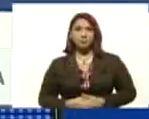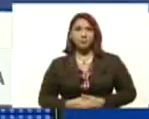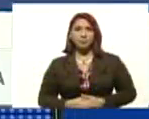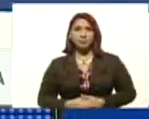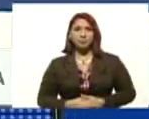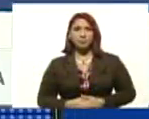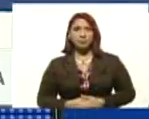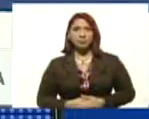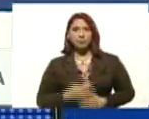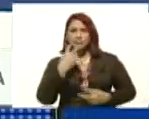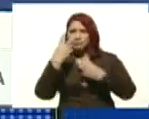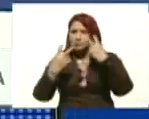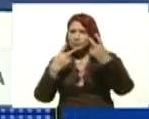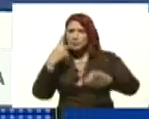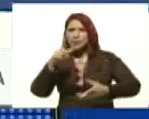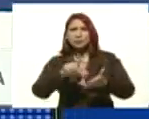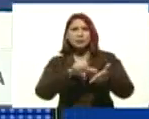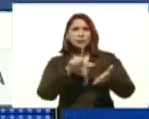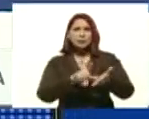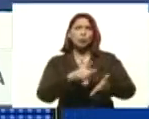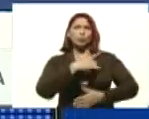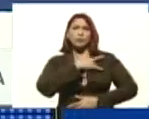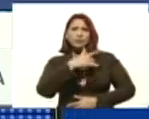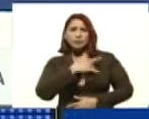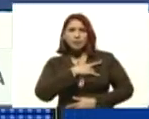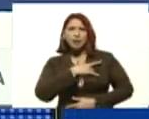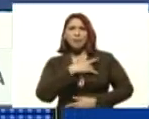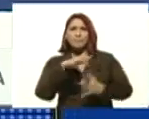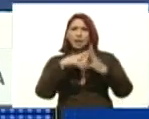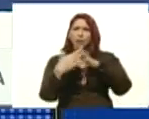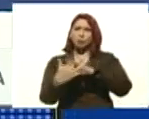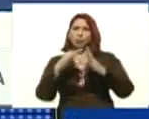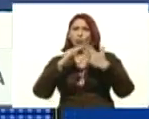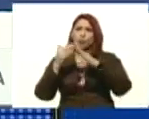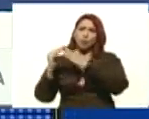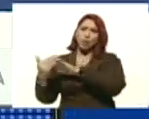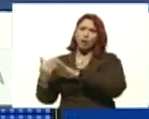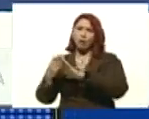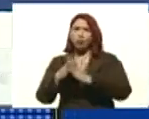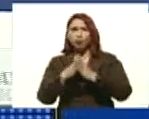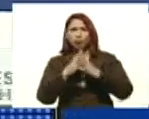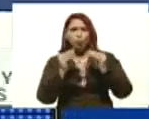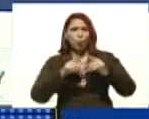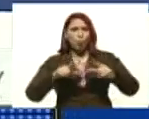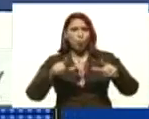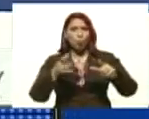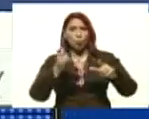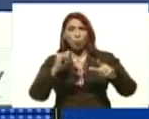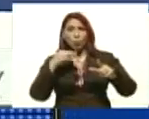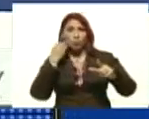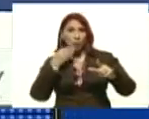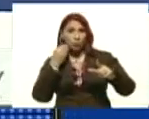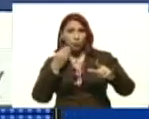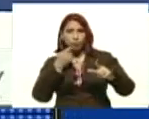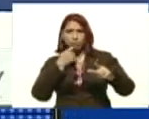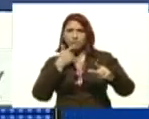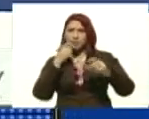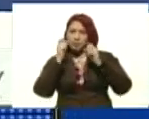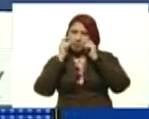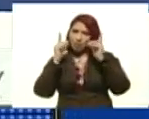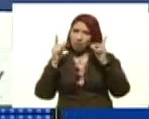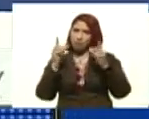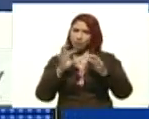juventud. Los liceos, a las universidades, a los barrios, a las comunidades, en todos los espacios donde está la juventud, una belleza.